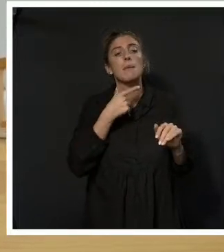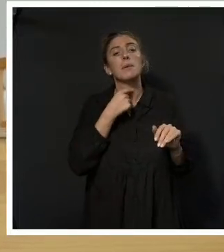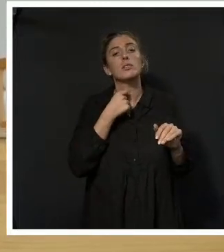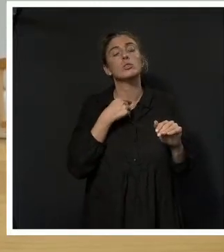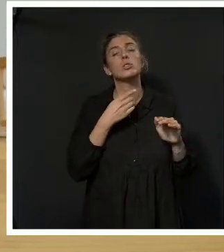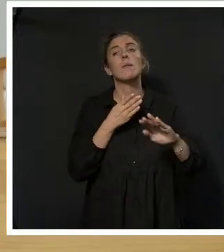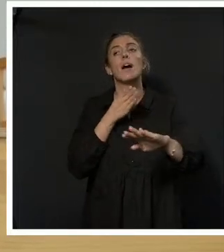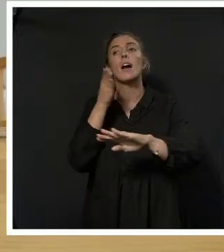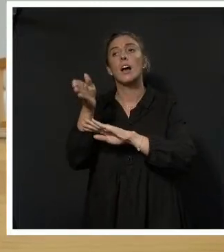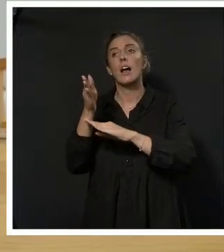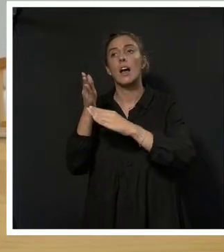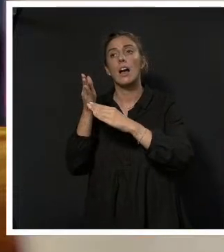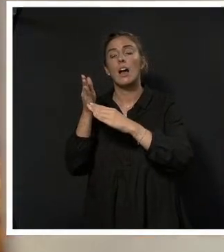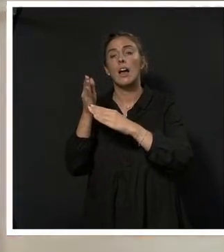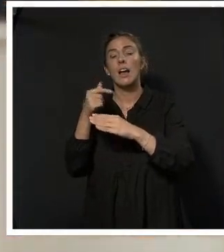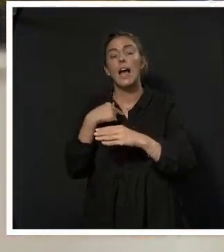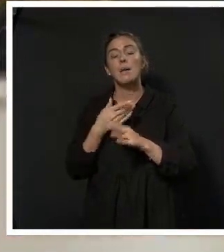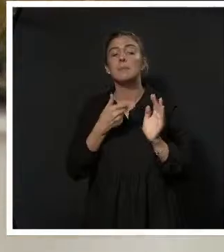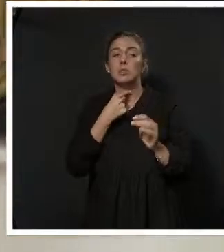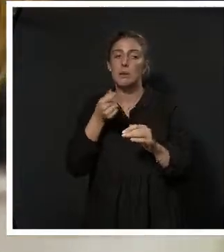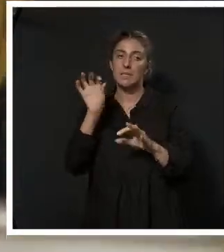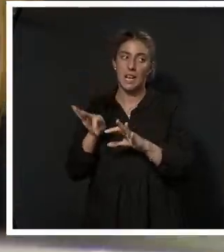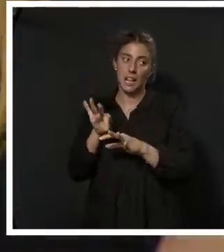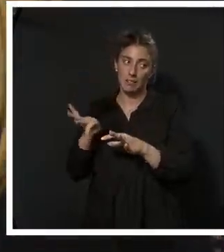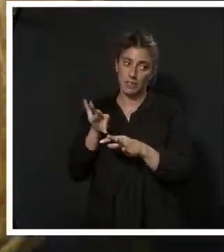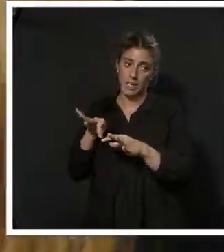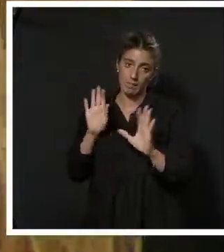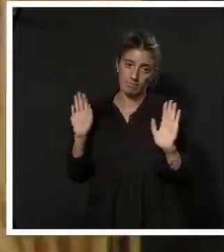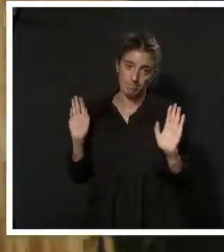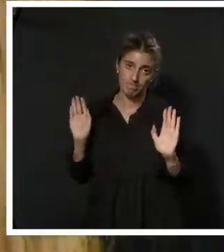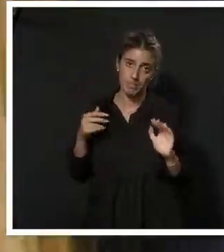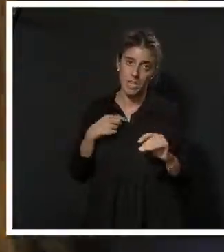facultades a cafetería